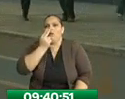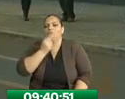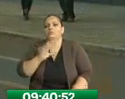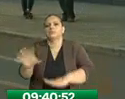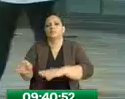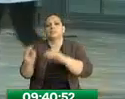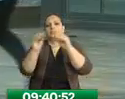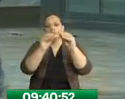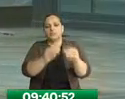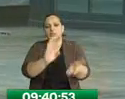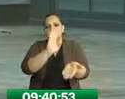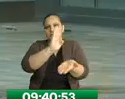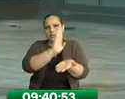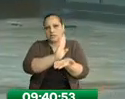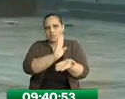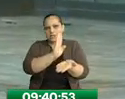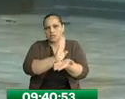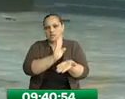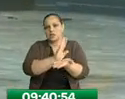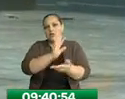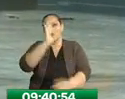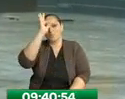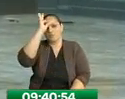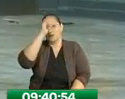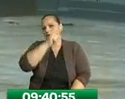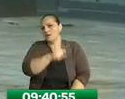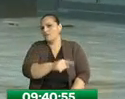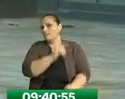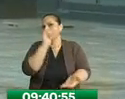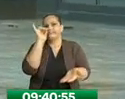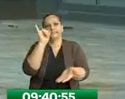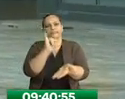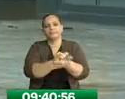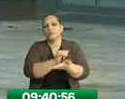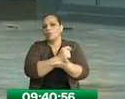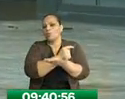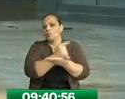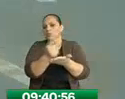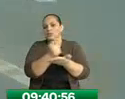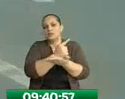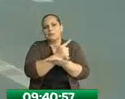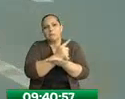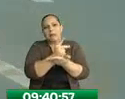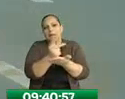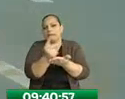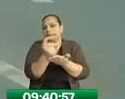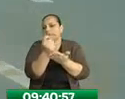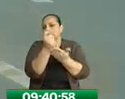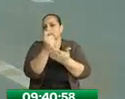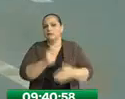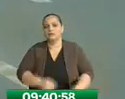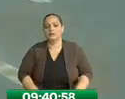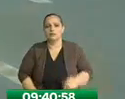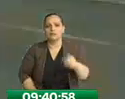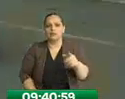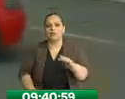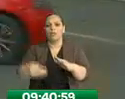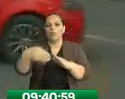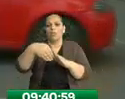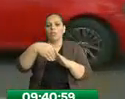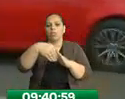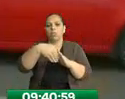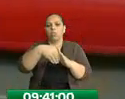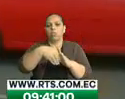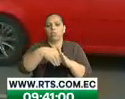estuvo asilada en el referido centro, su salud se deterioró, por lo que fue trasladada a la unidad de cuidados intensivos,